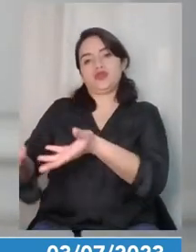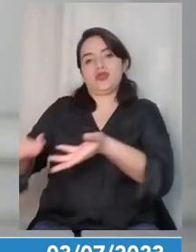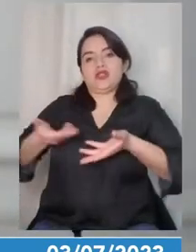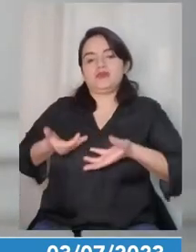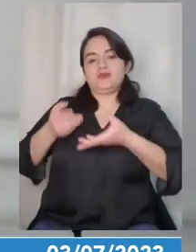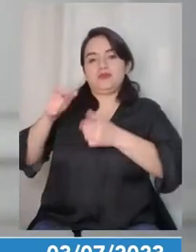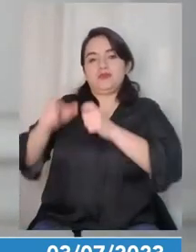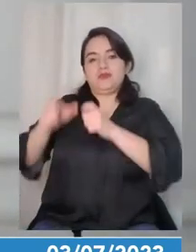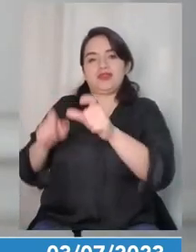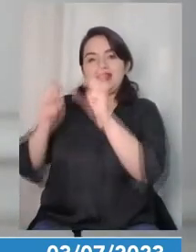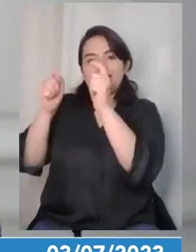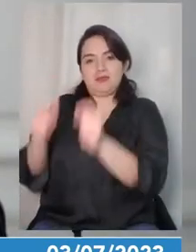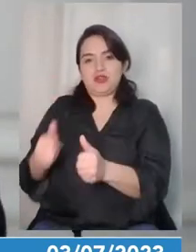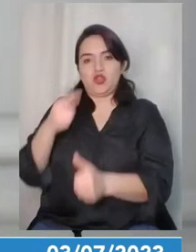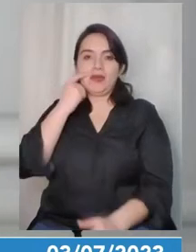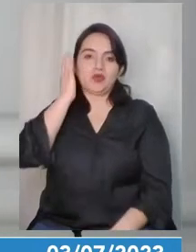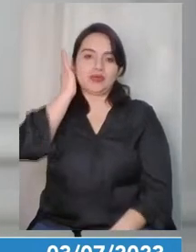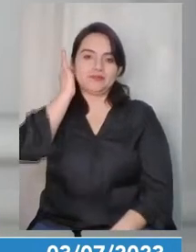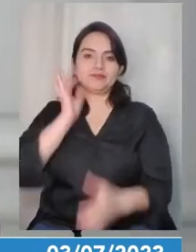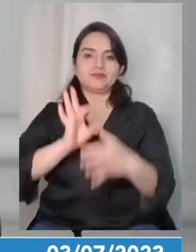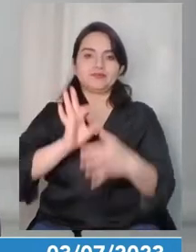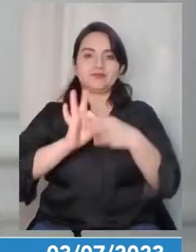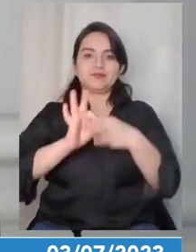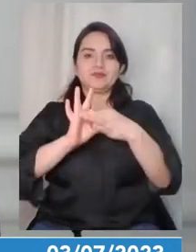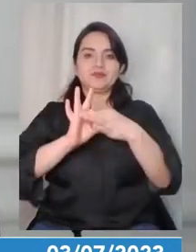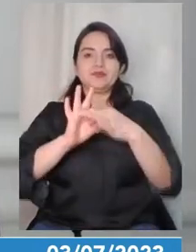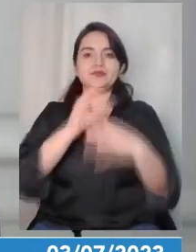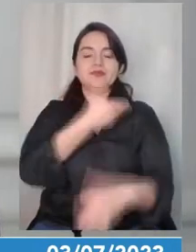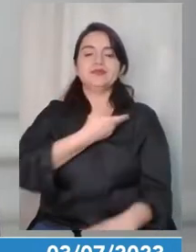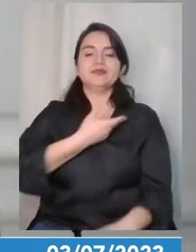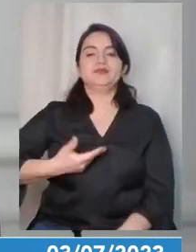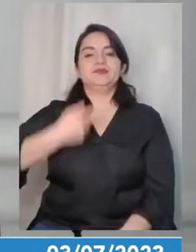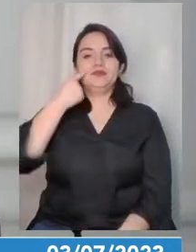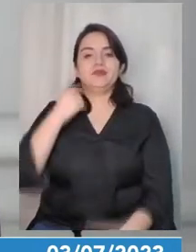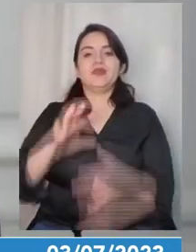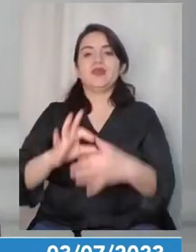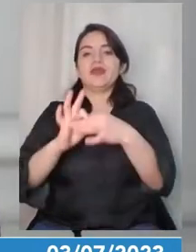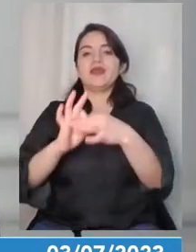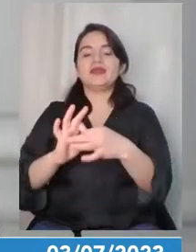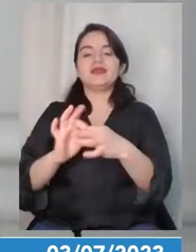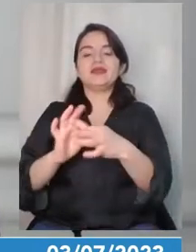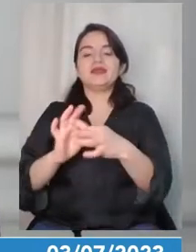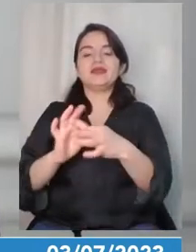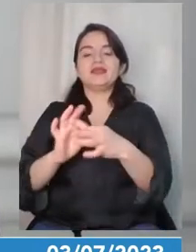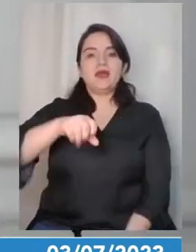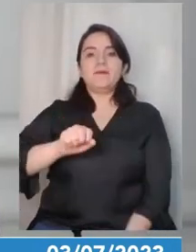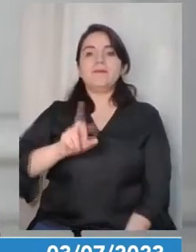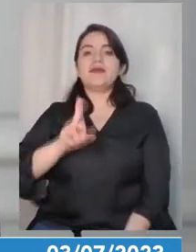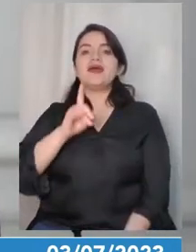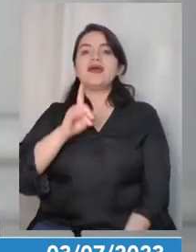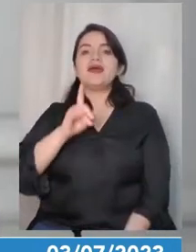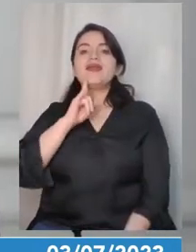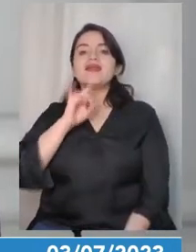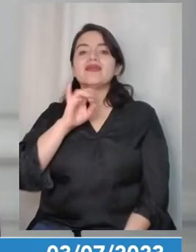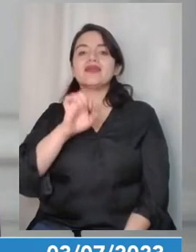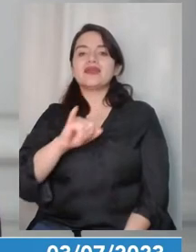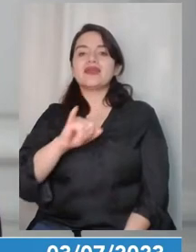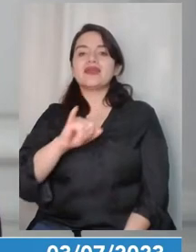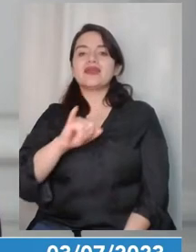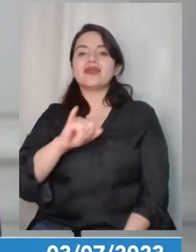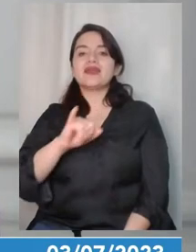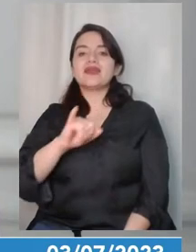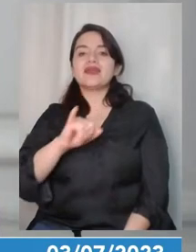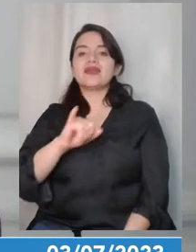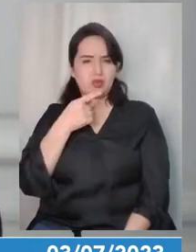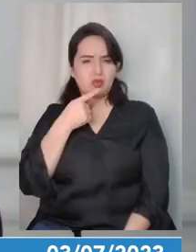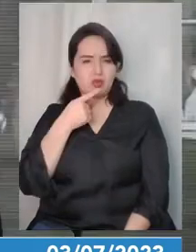Gracias, consejera Márquez. Le ofrezco la palabra entonces para contestar, no sé si hubo preguntas, pero para hacer los comentarios finales, a don Nicolás